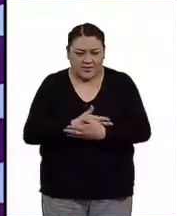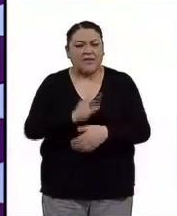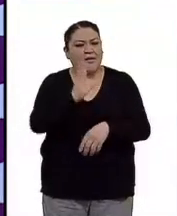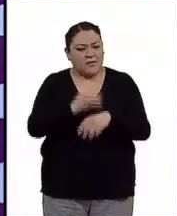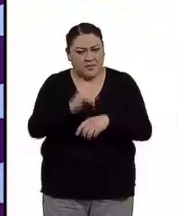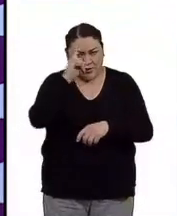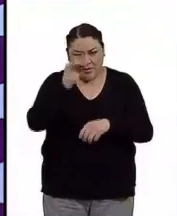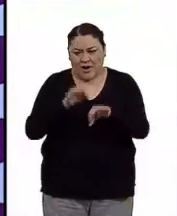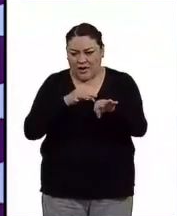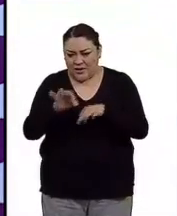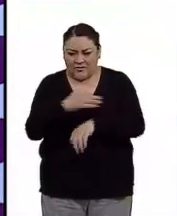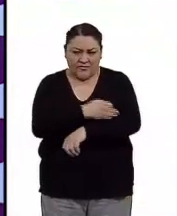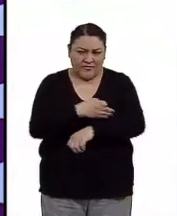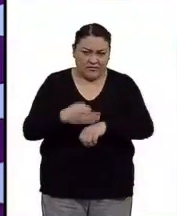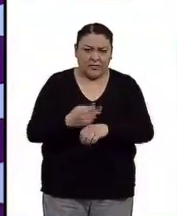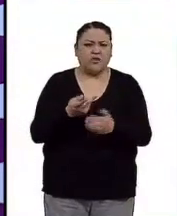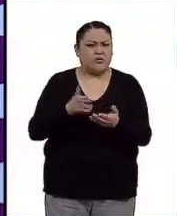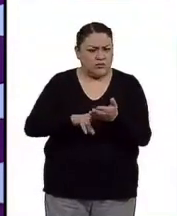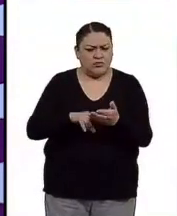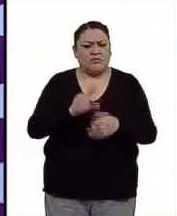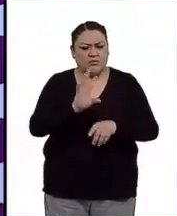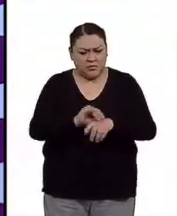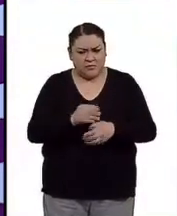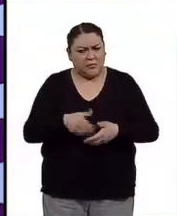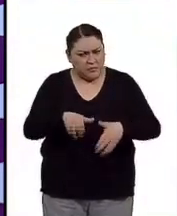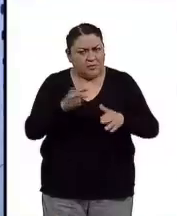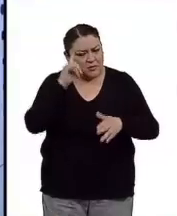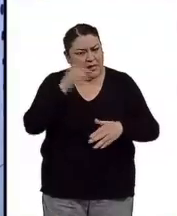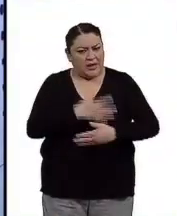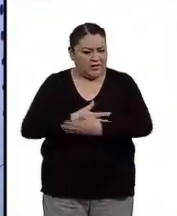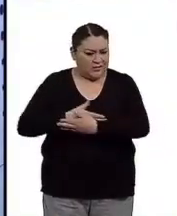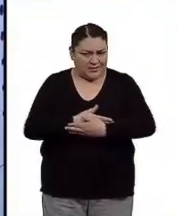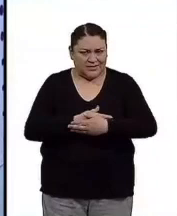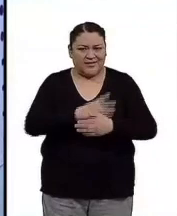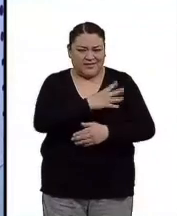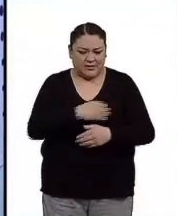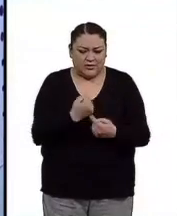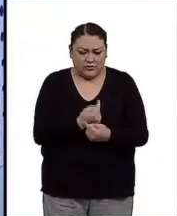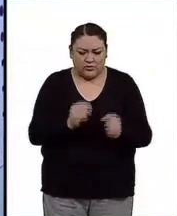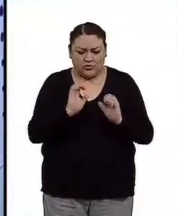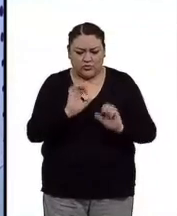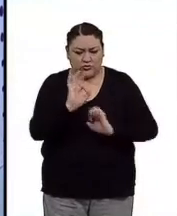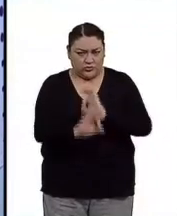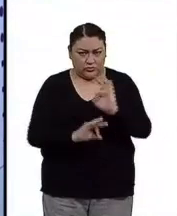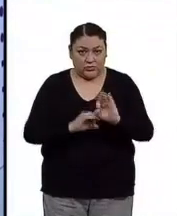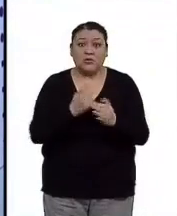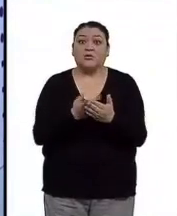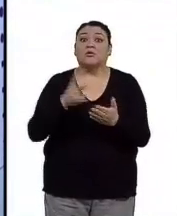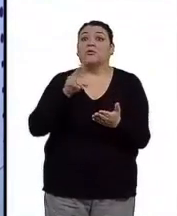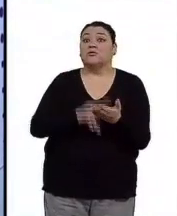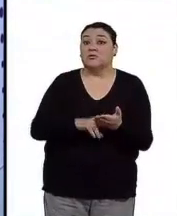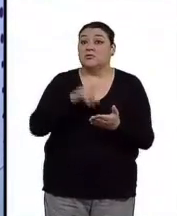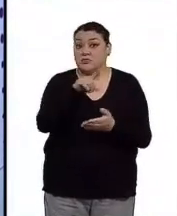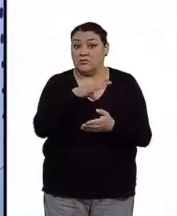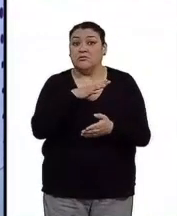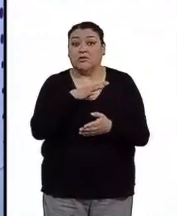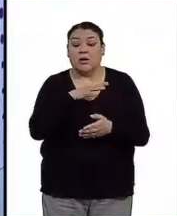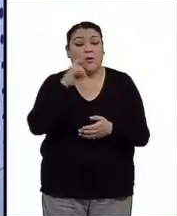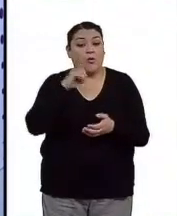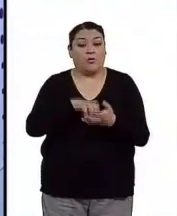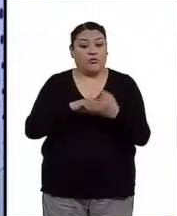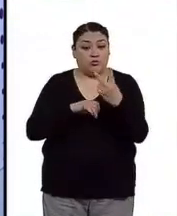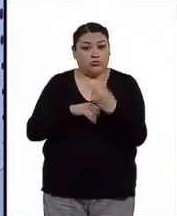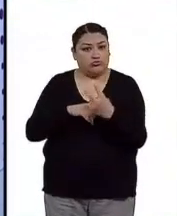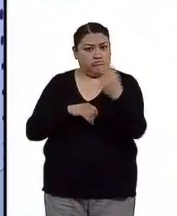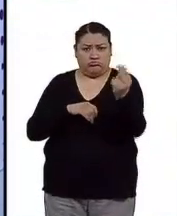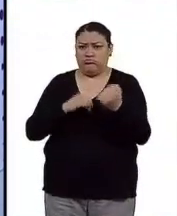el trabajo del cuidado de los hijos como el tema de que ya los dos se van a poder